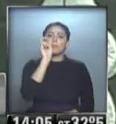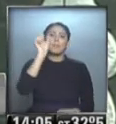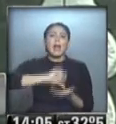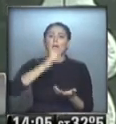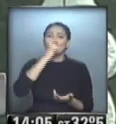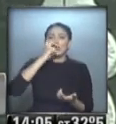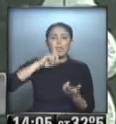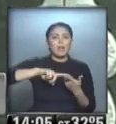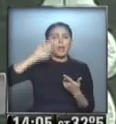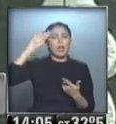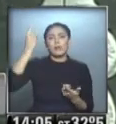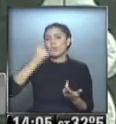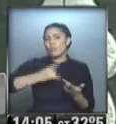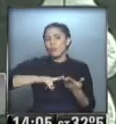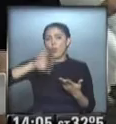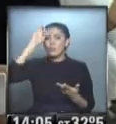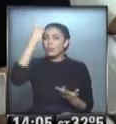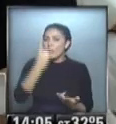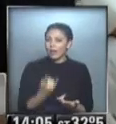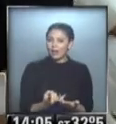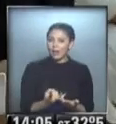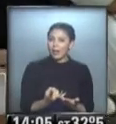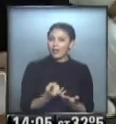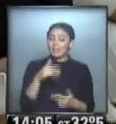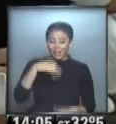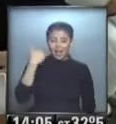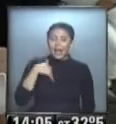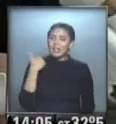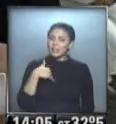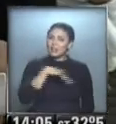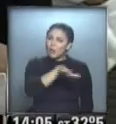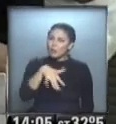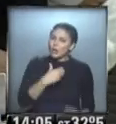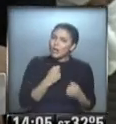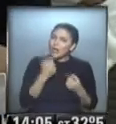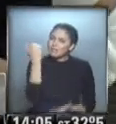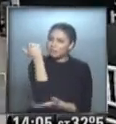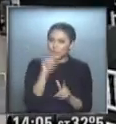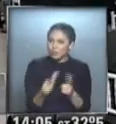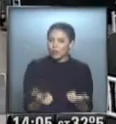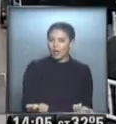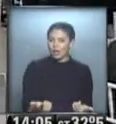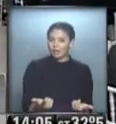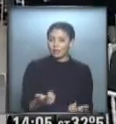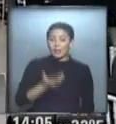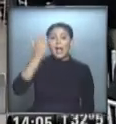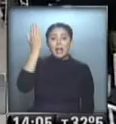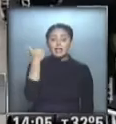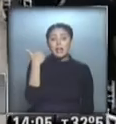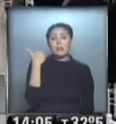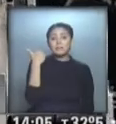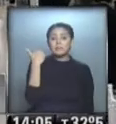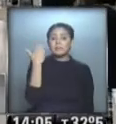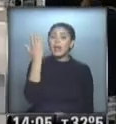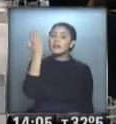bolivianos, peruanos, uruguayos. La Argentina es un pueblo generoso. Ayer, por esas